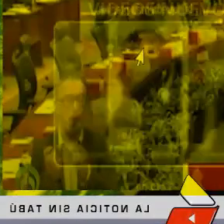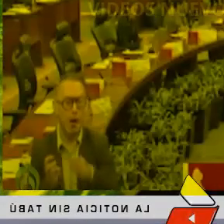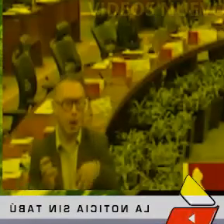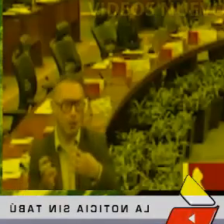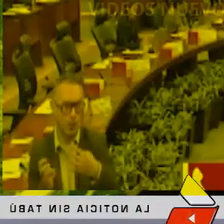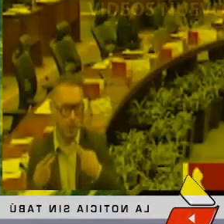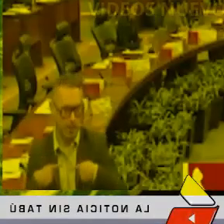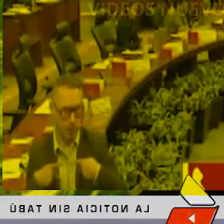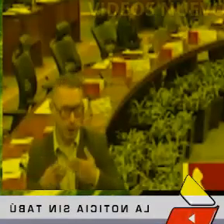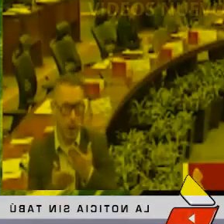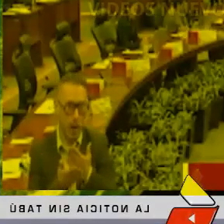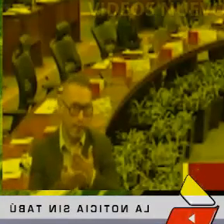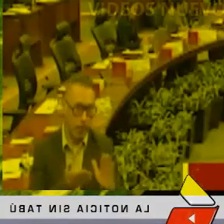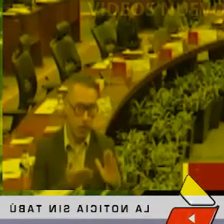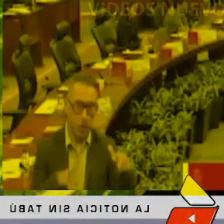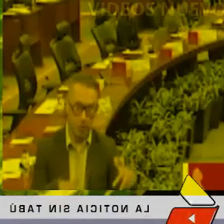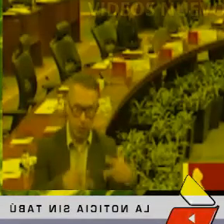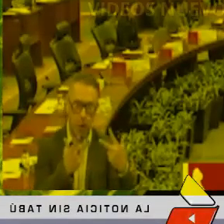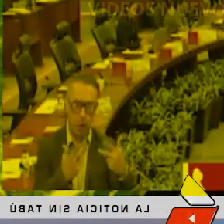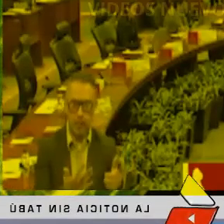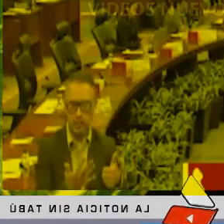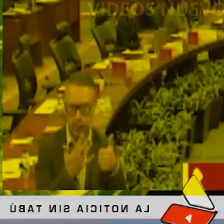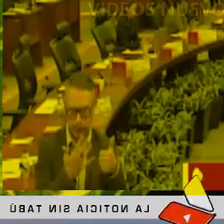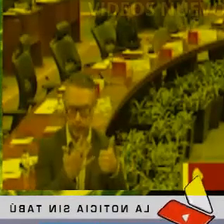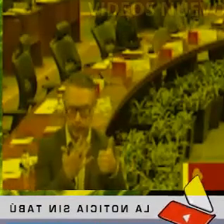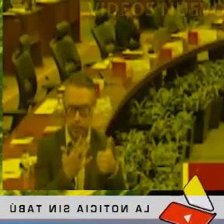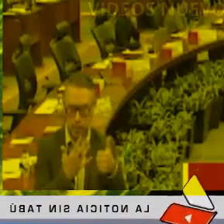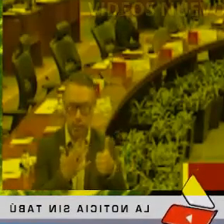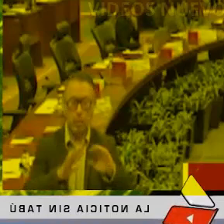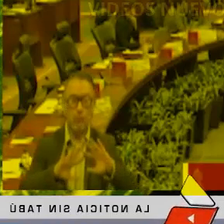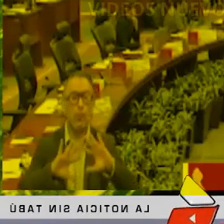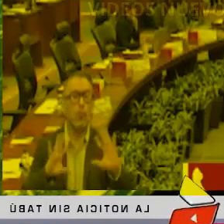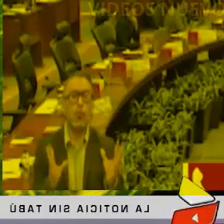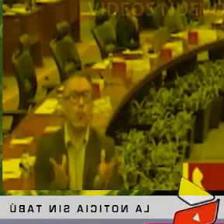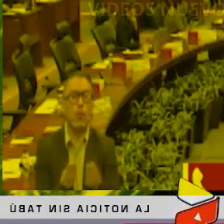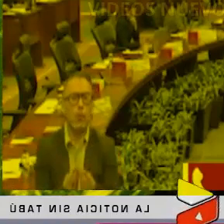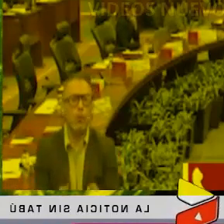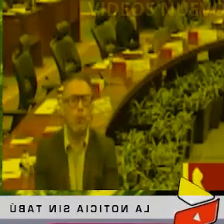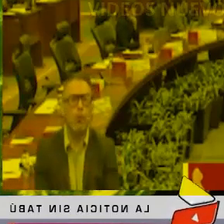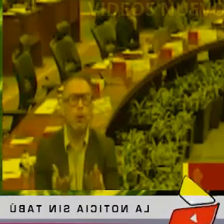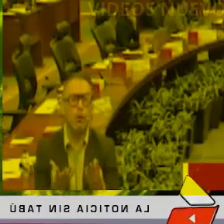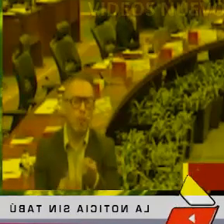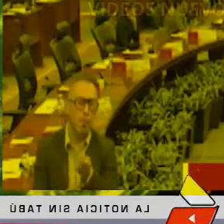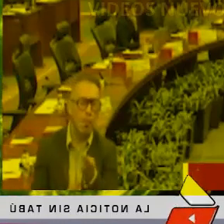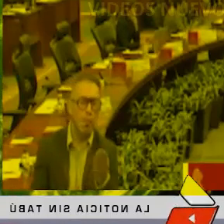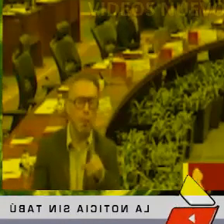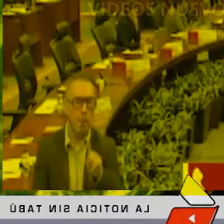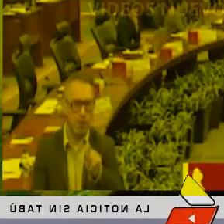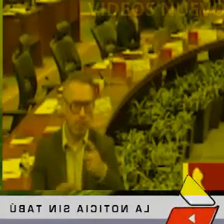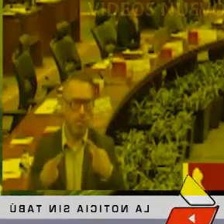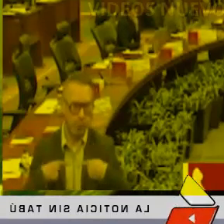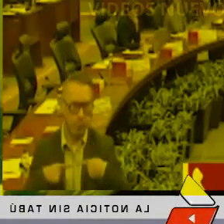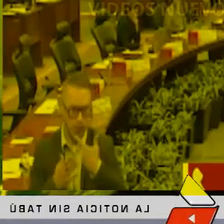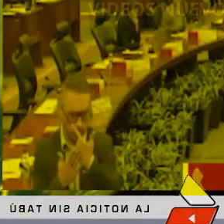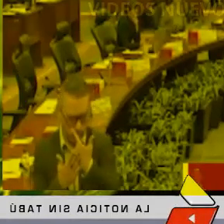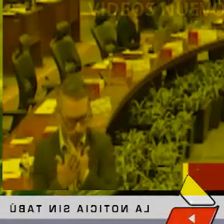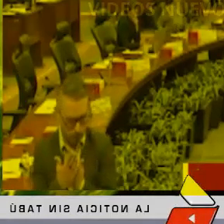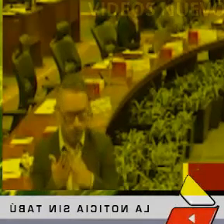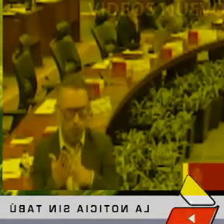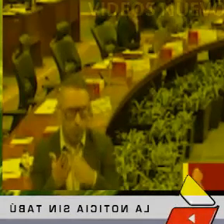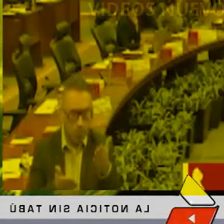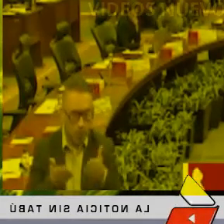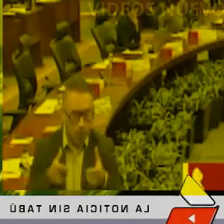ponen sobre la mesa es decir no no se puede hablar de una falta de consenso de parte de una de las partes del colegiado es en todo el